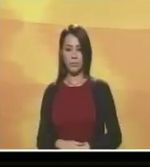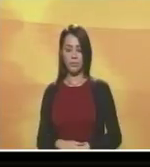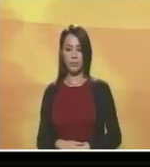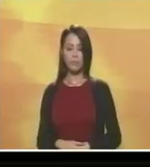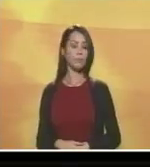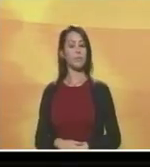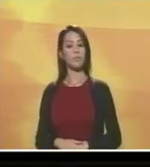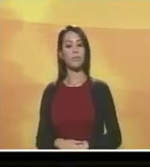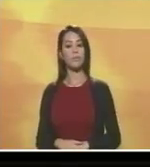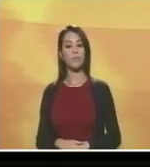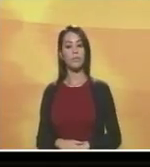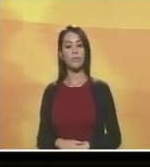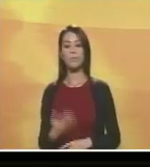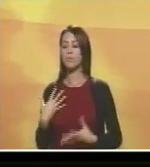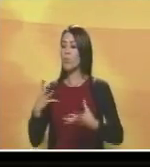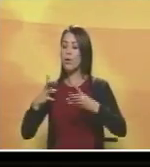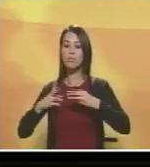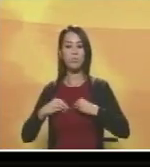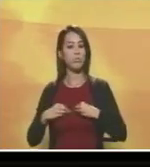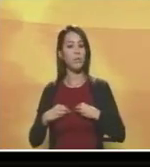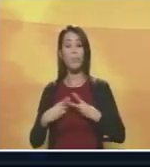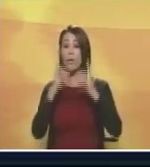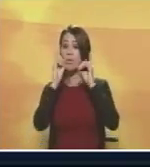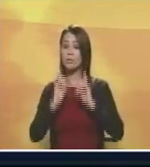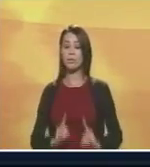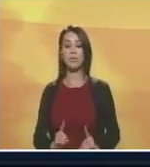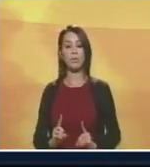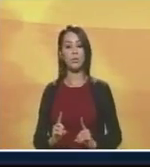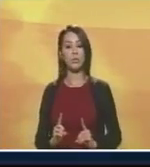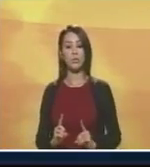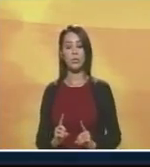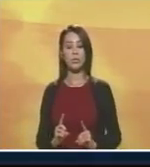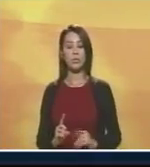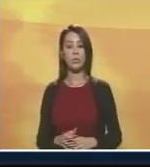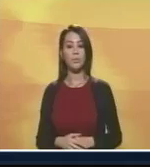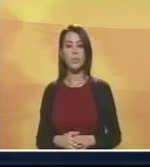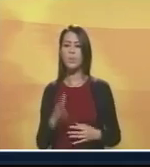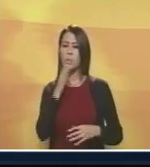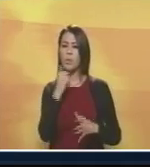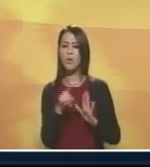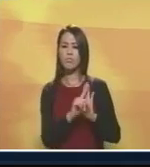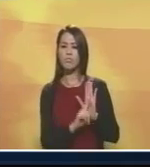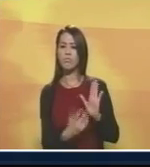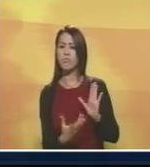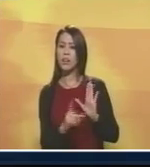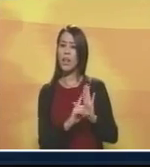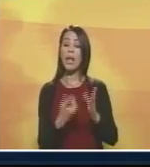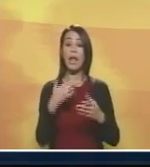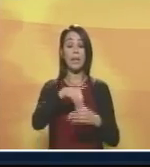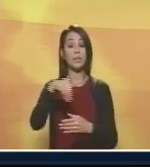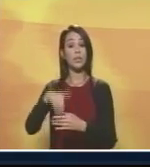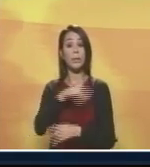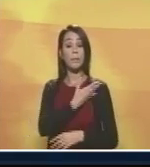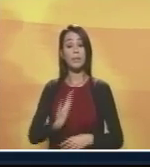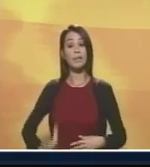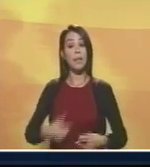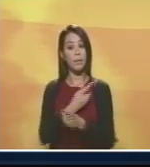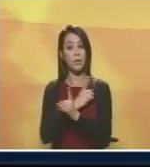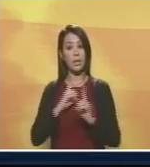Su más firme rechazo a dicha decisión, que imposibilita la realización de elecciones presidenciales